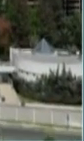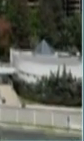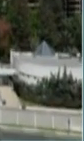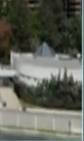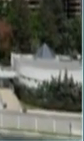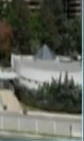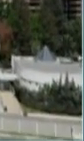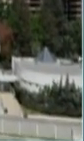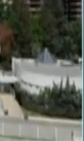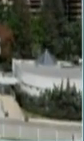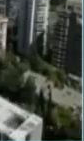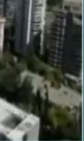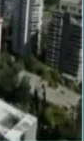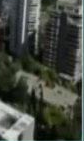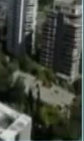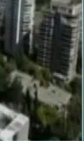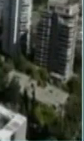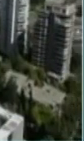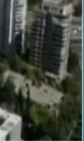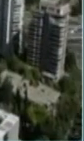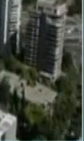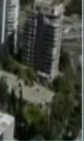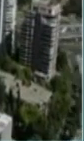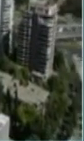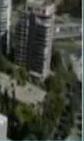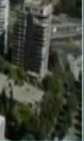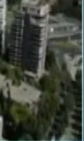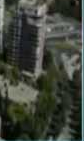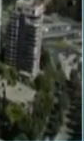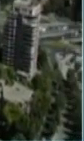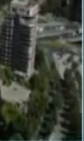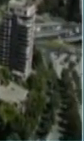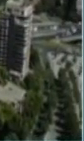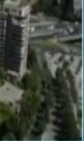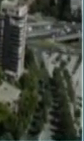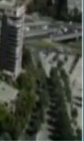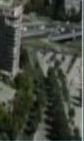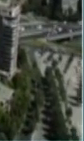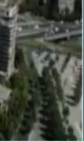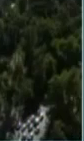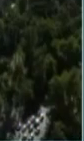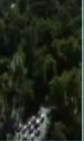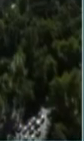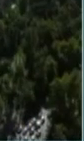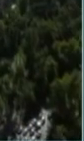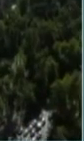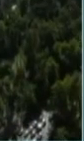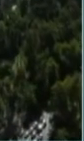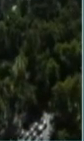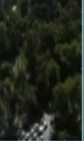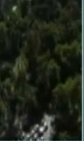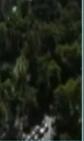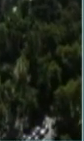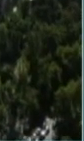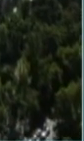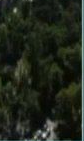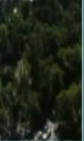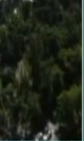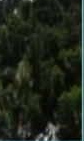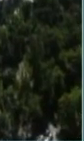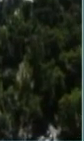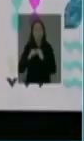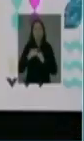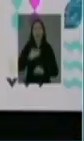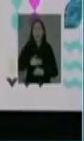plena campaña presidencial. Hoy se ha concretado. Se trata de un proyecto, digamos, de ley de reforma de pensiones, algo que incluso ya se había tocado acá en